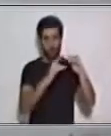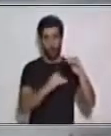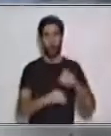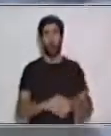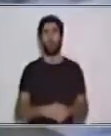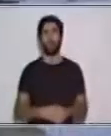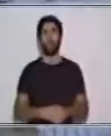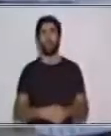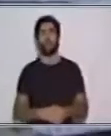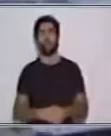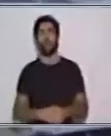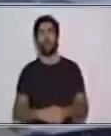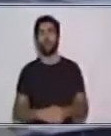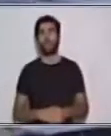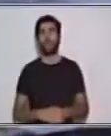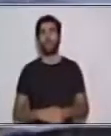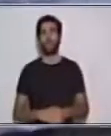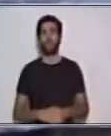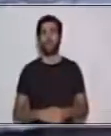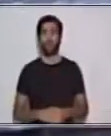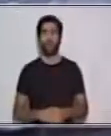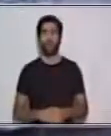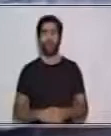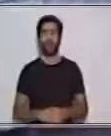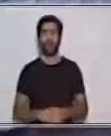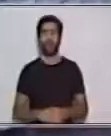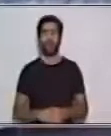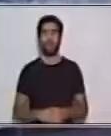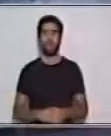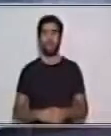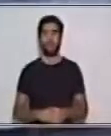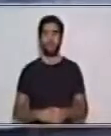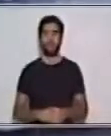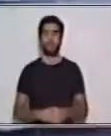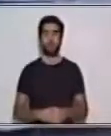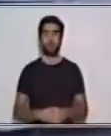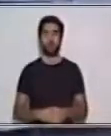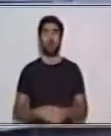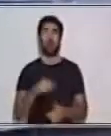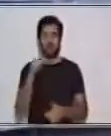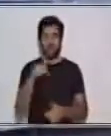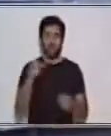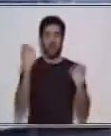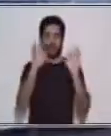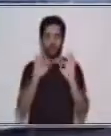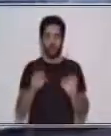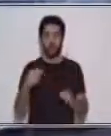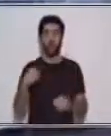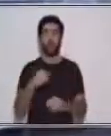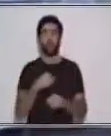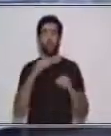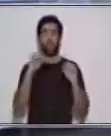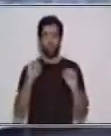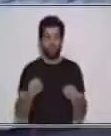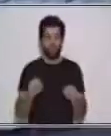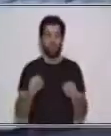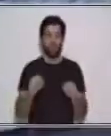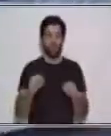o en una hojita, la que tengas ahí, y ahí de esta forma podremos cerrar ya